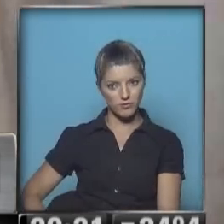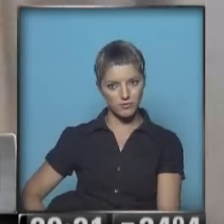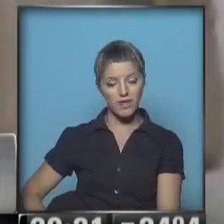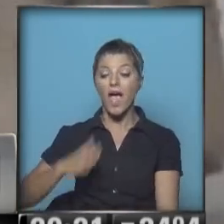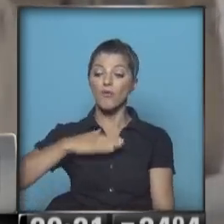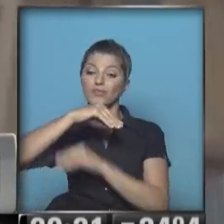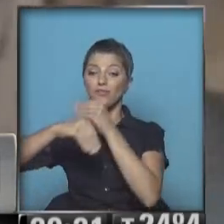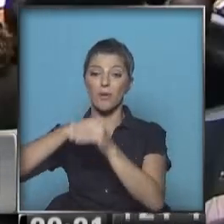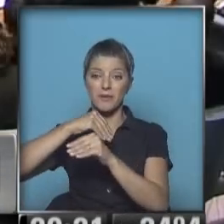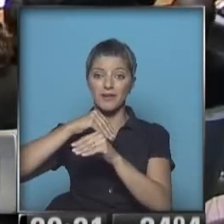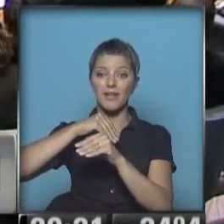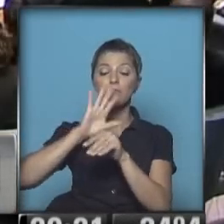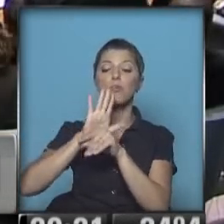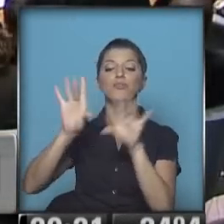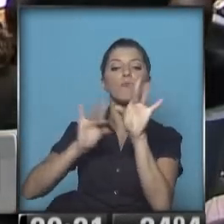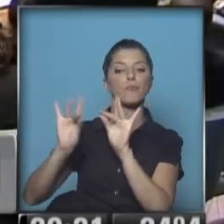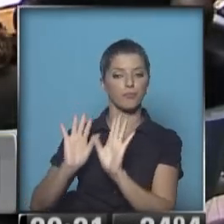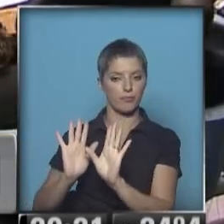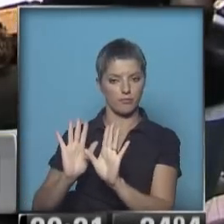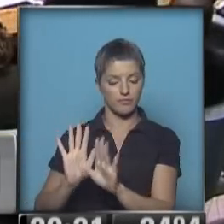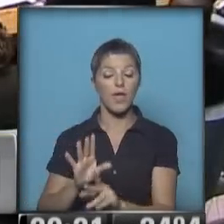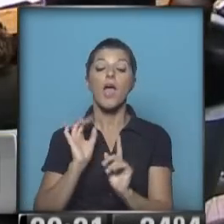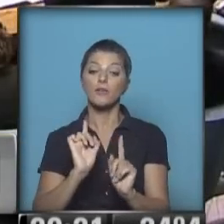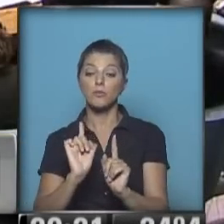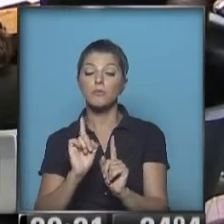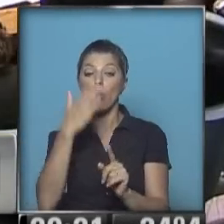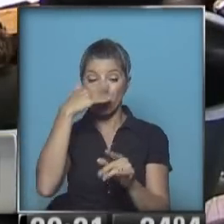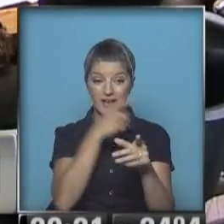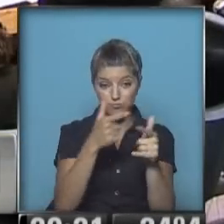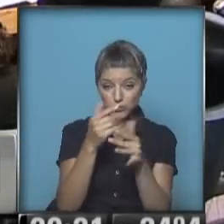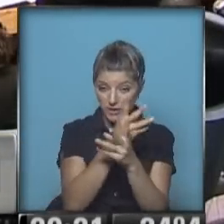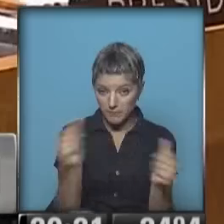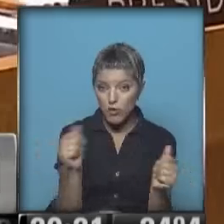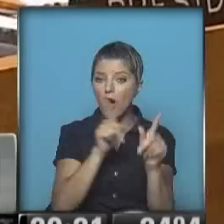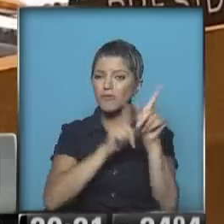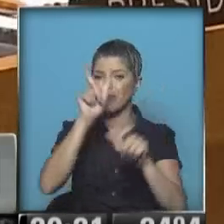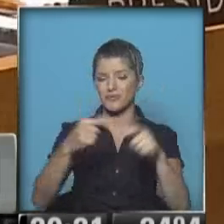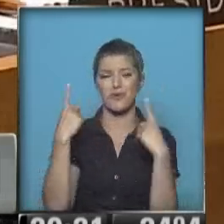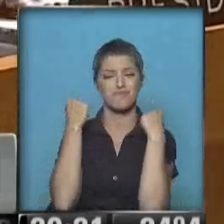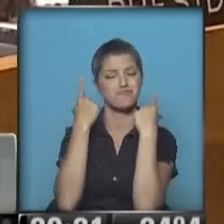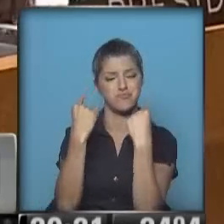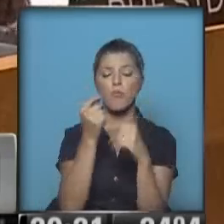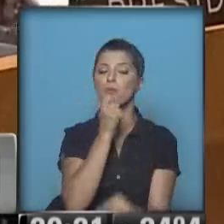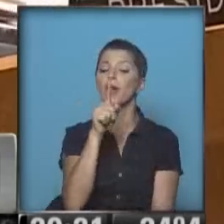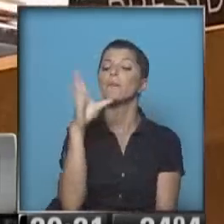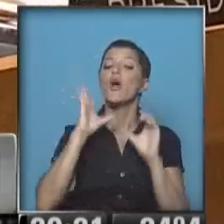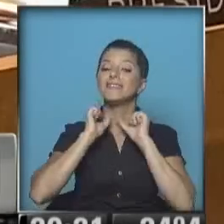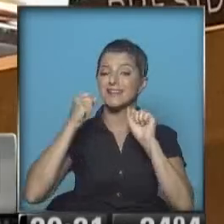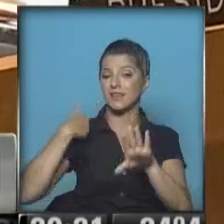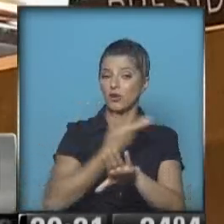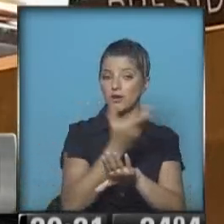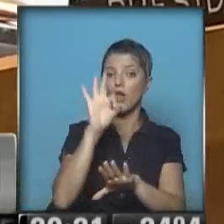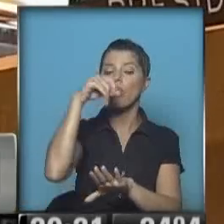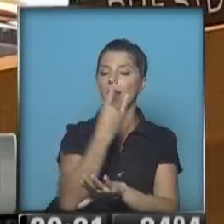nuestras familias, señaló. Tras el ataque se sumaron distintas voces de condena, entre ellas la del secretario general